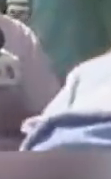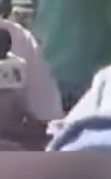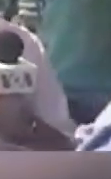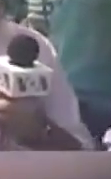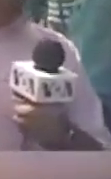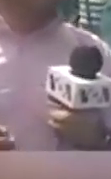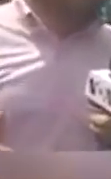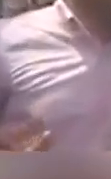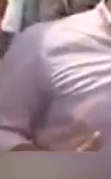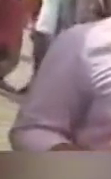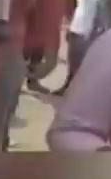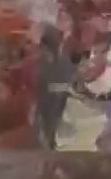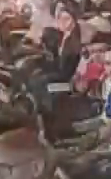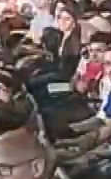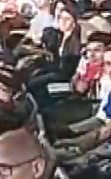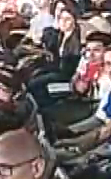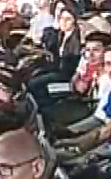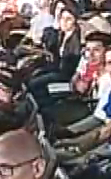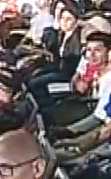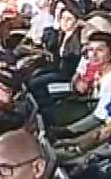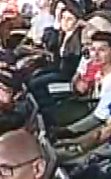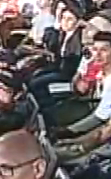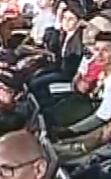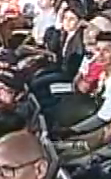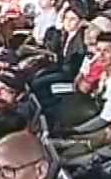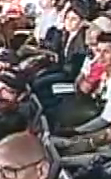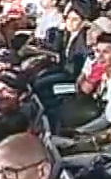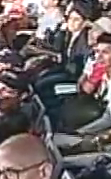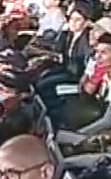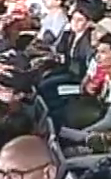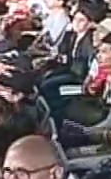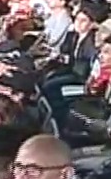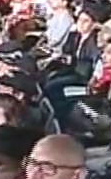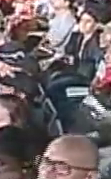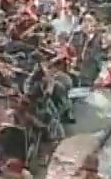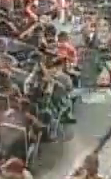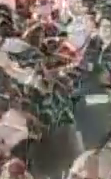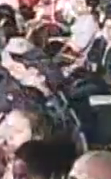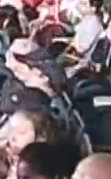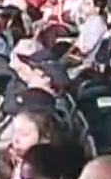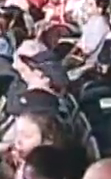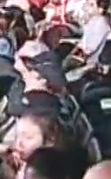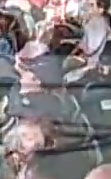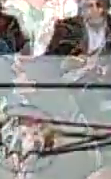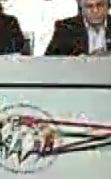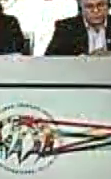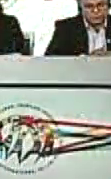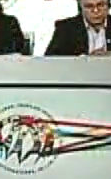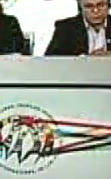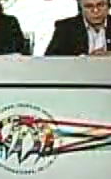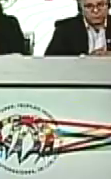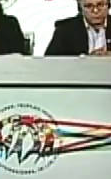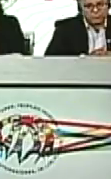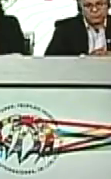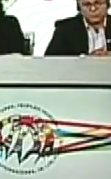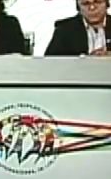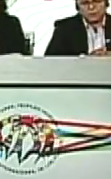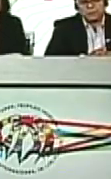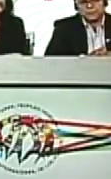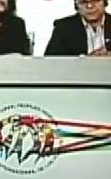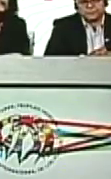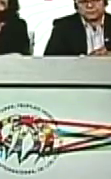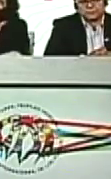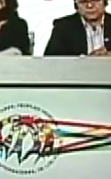ellos están solicitando el apoyo de las autoridades de la policía bueno esto es parte de las evidencias que la